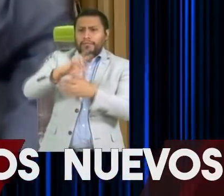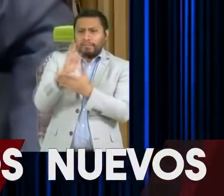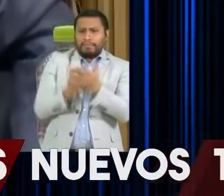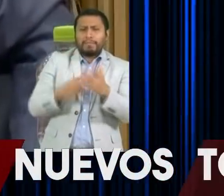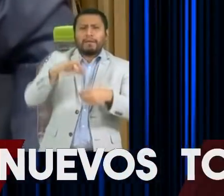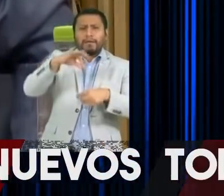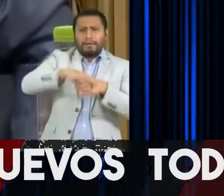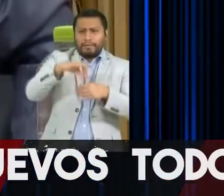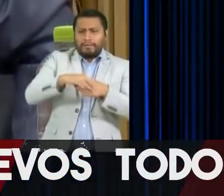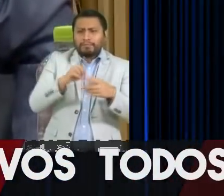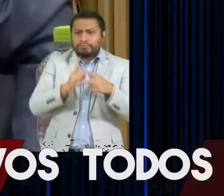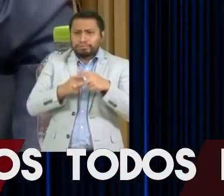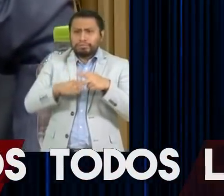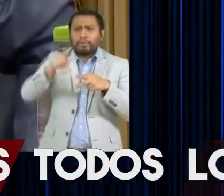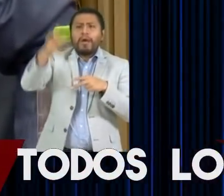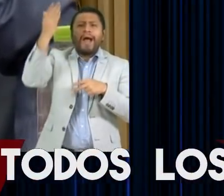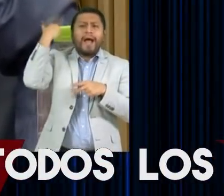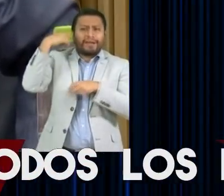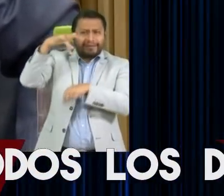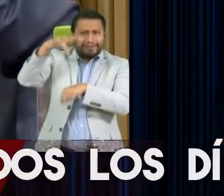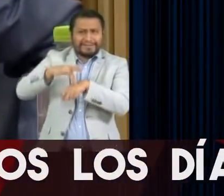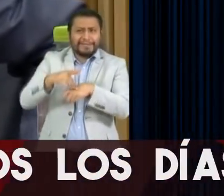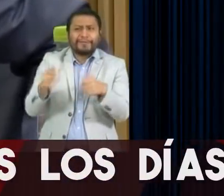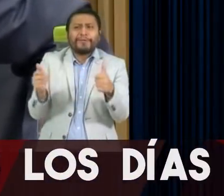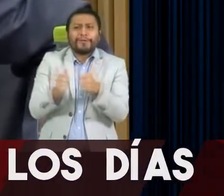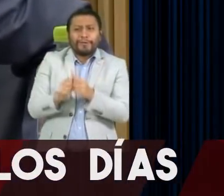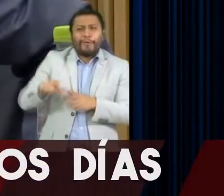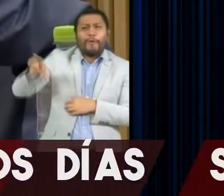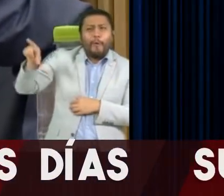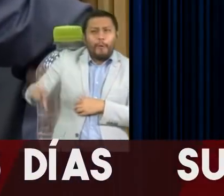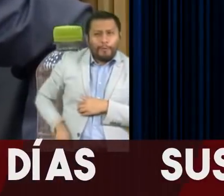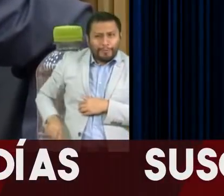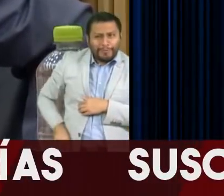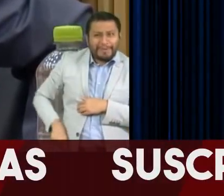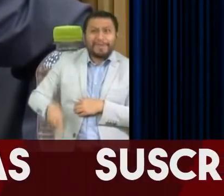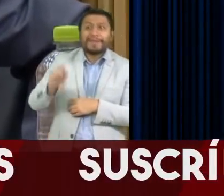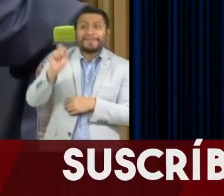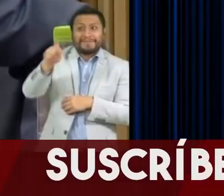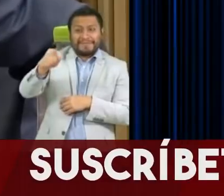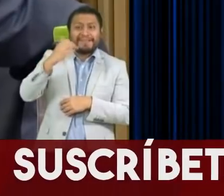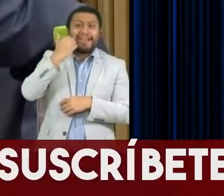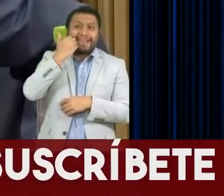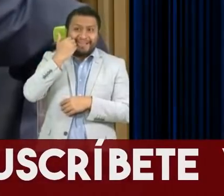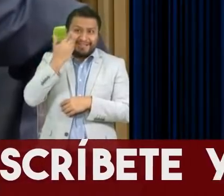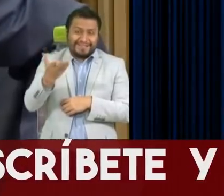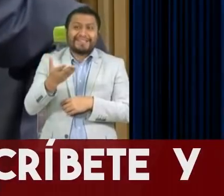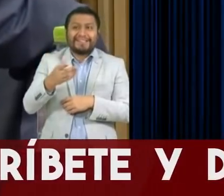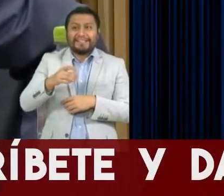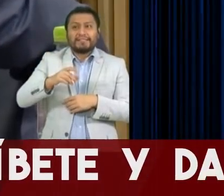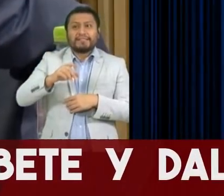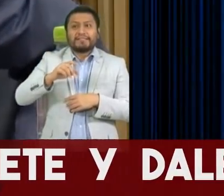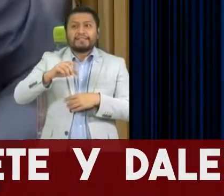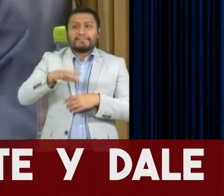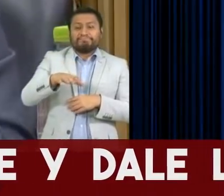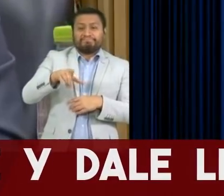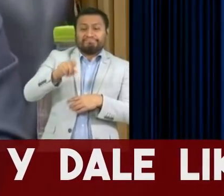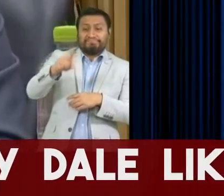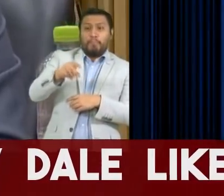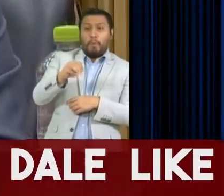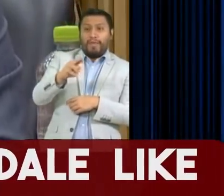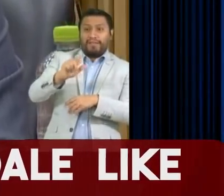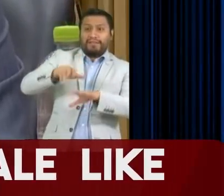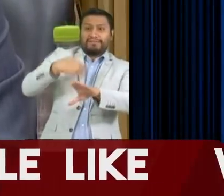votos, usted estaba en los gobiernos que querían asfixiar el nacimiento de Morena.